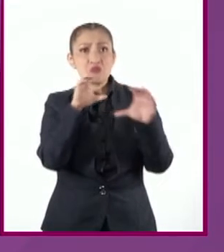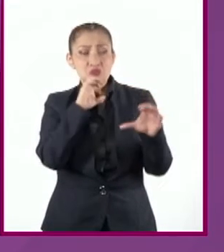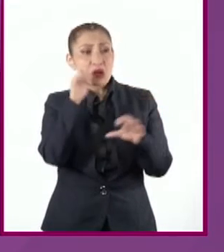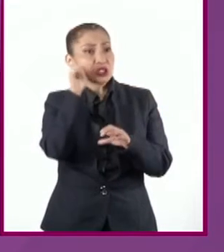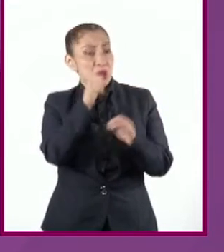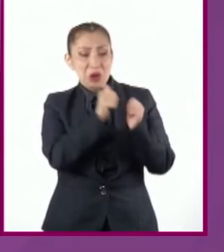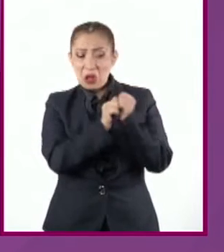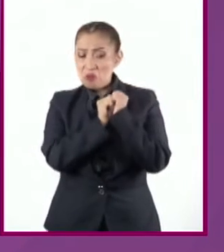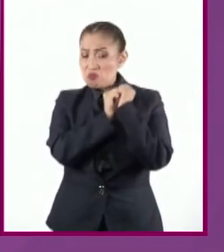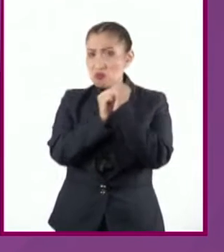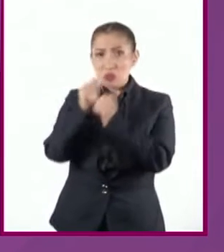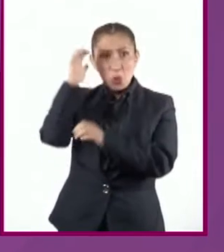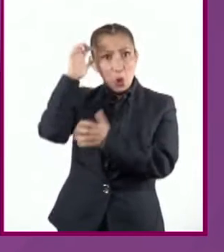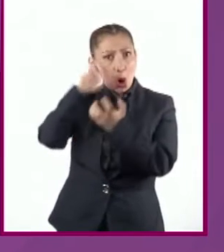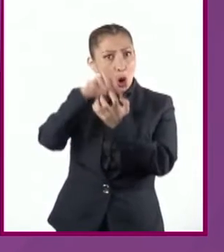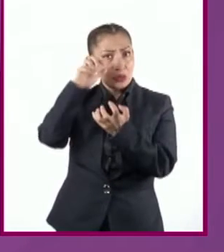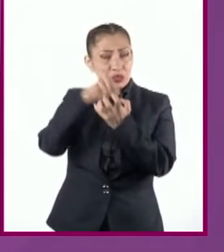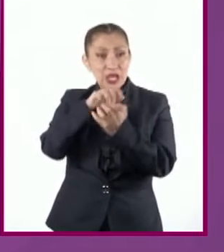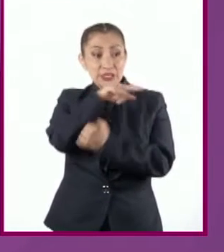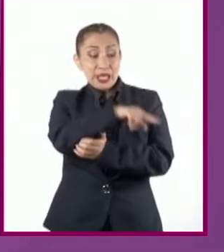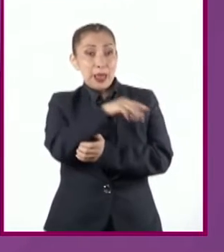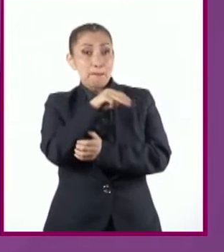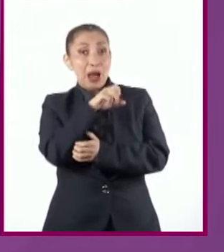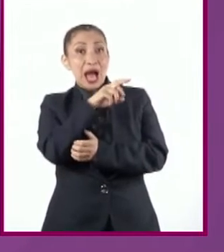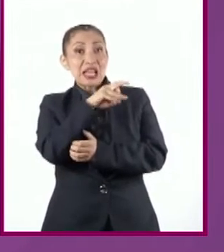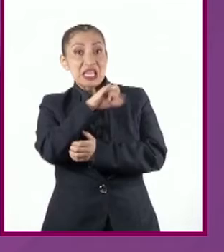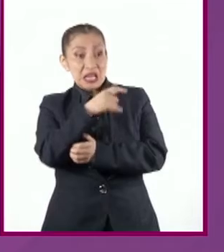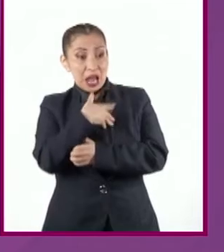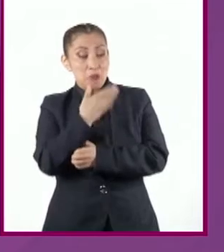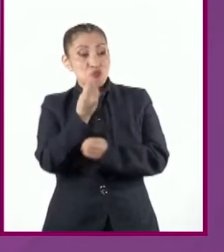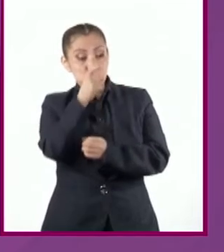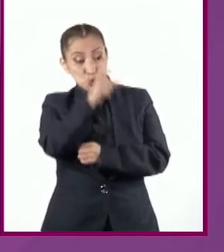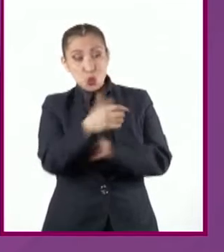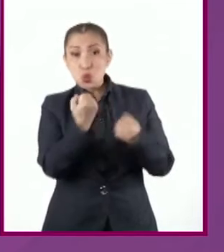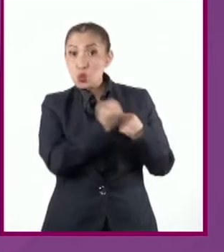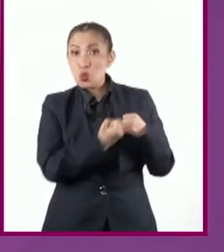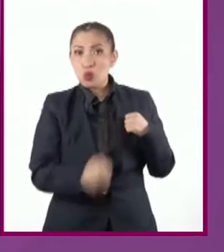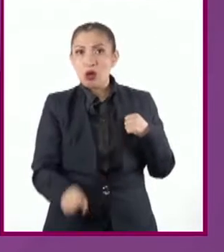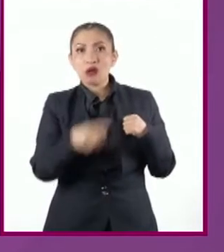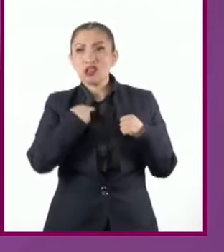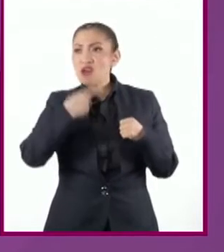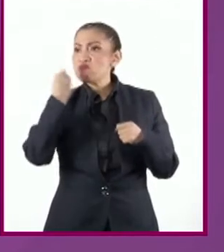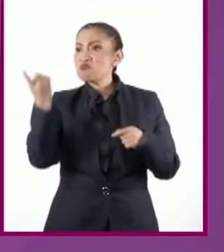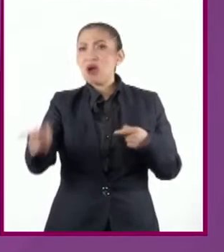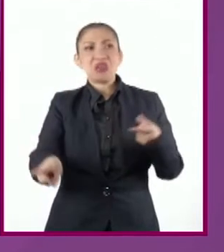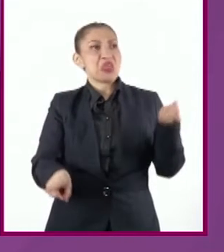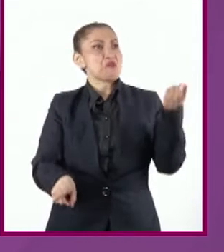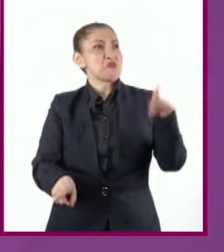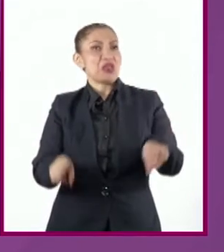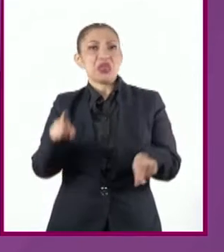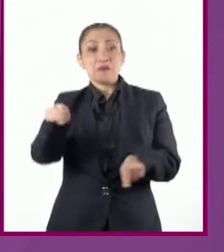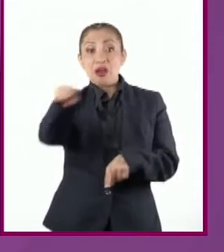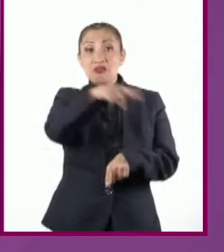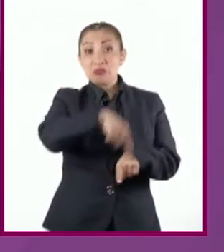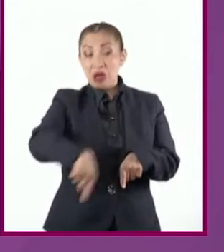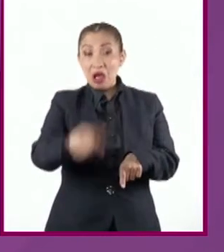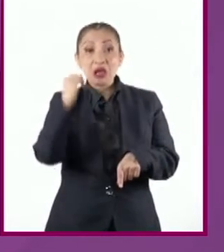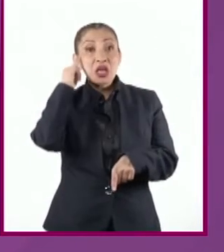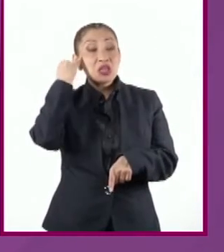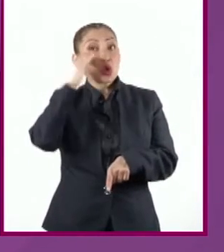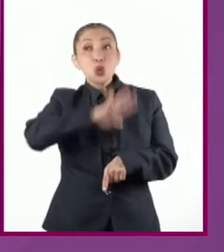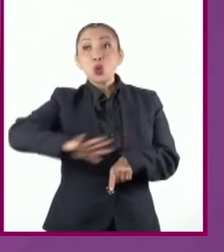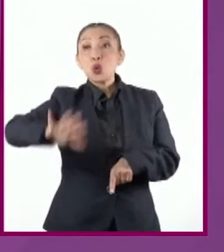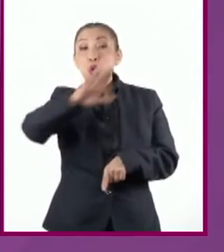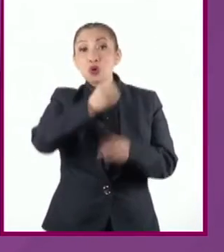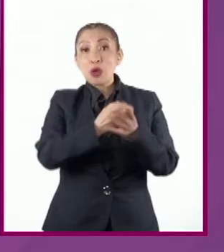traía siempre Cortés consigo y la doña Marina tenía mucho ser y mandaba absolutamente entre los indios en toda Nueva